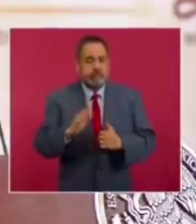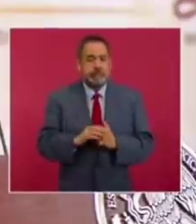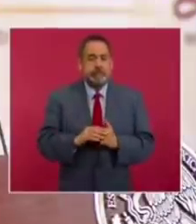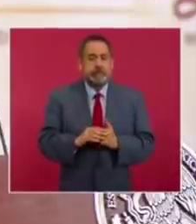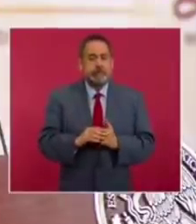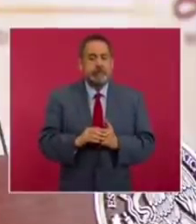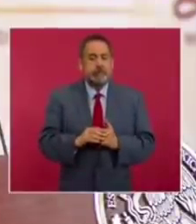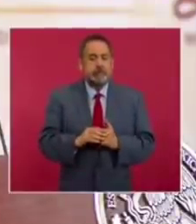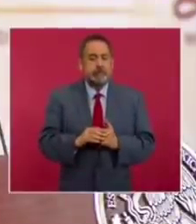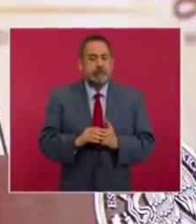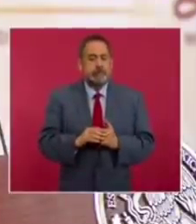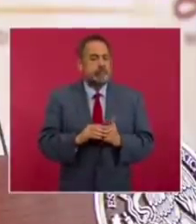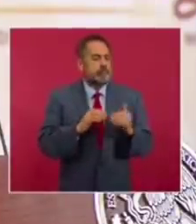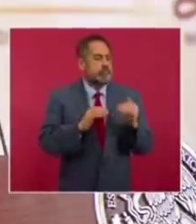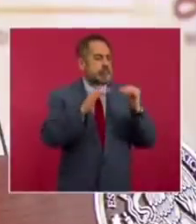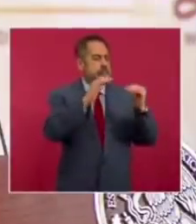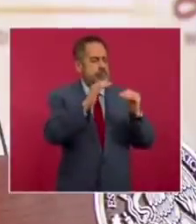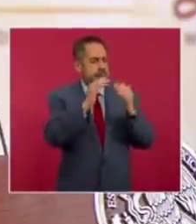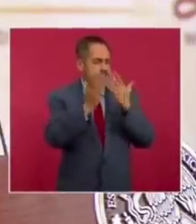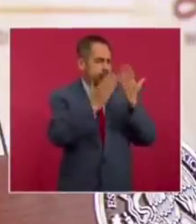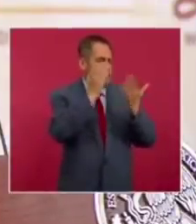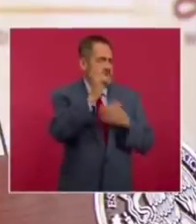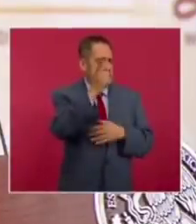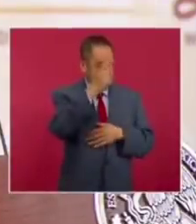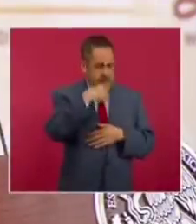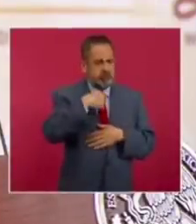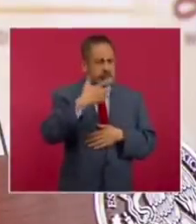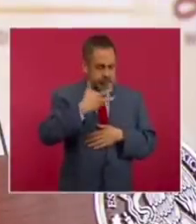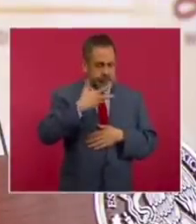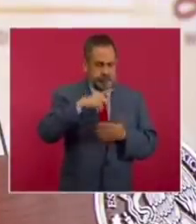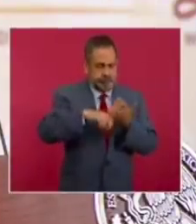que son los que tienen cultura.